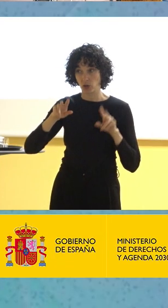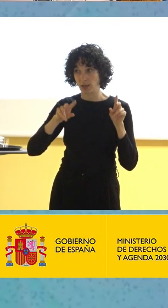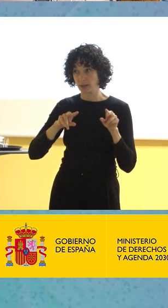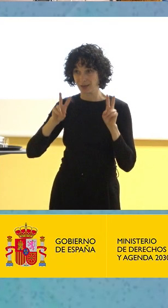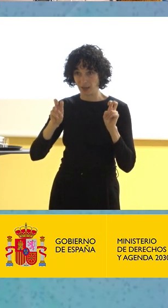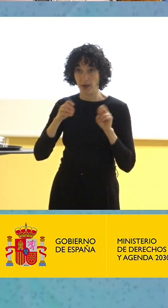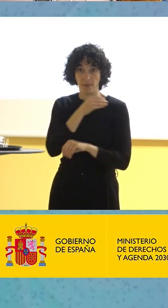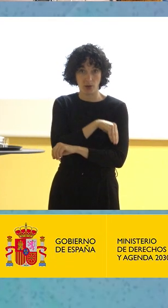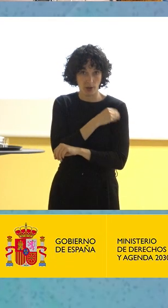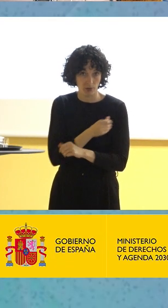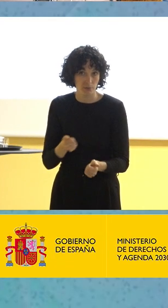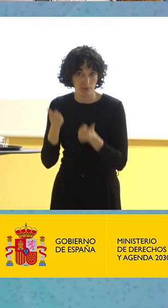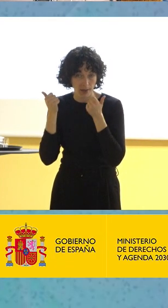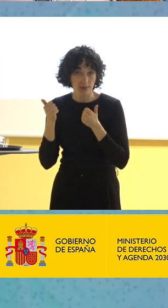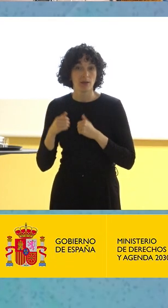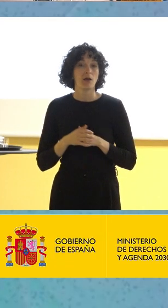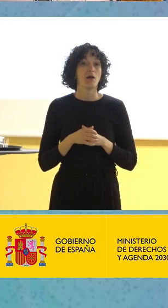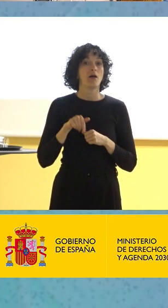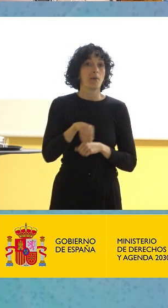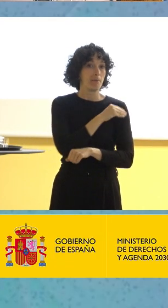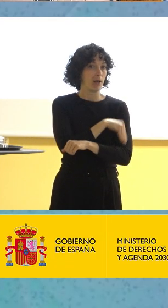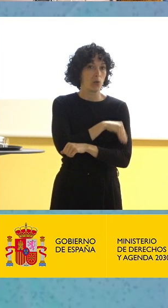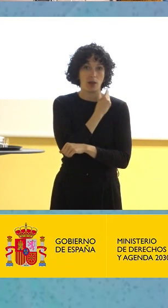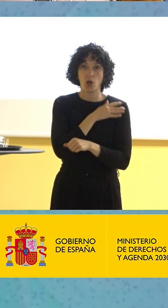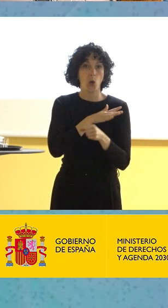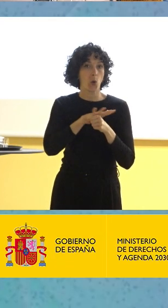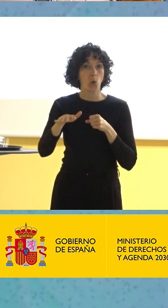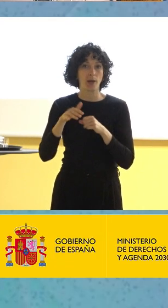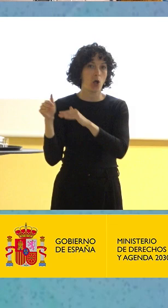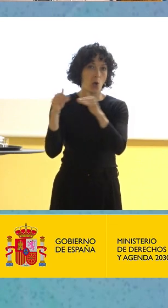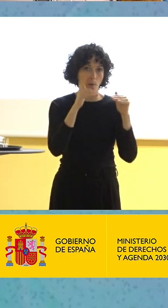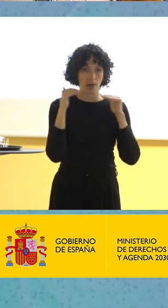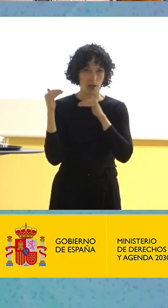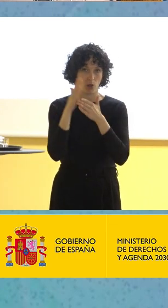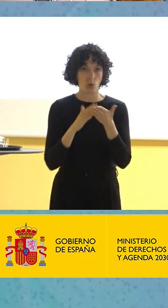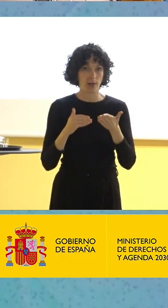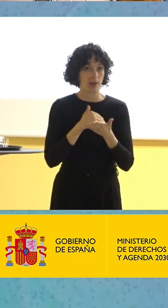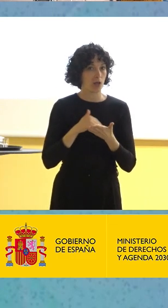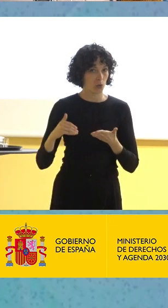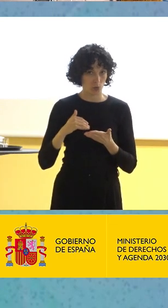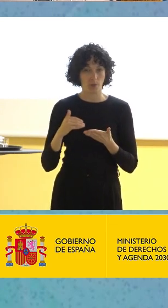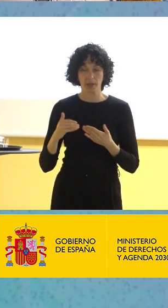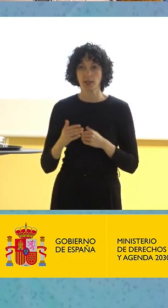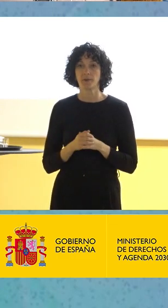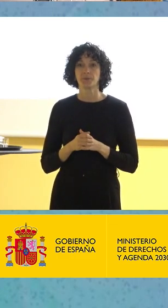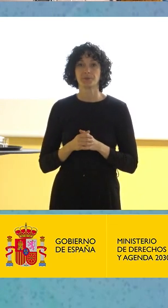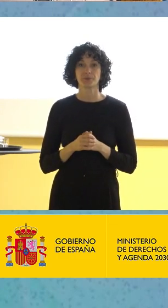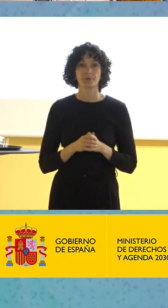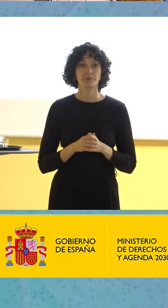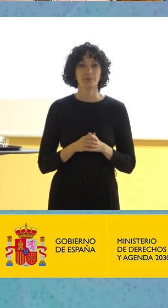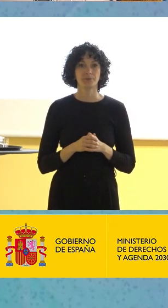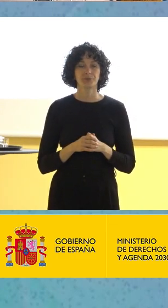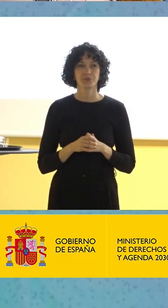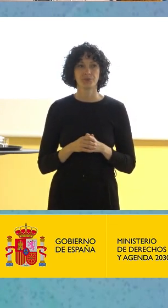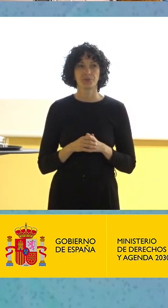vacunación, homogeneizar la cobertura vacunal entre las diferentes comunidades autónomas,